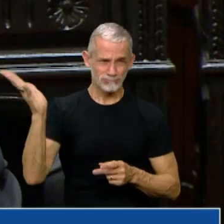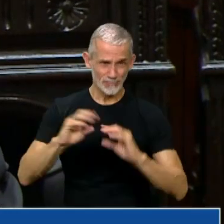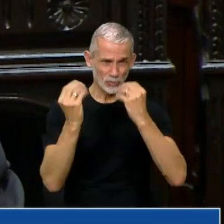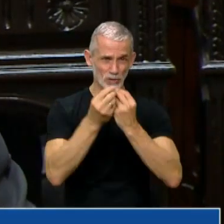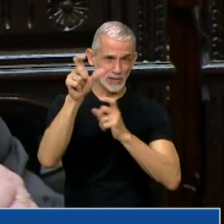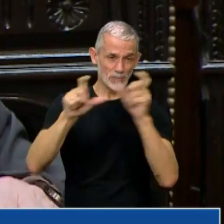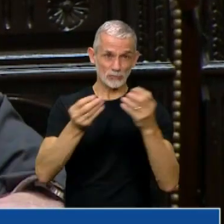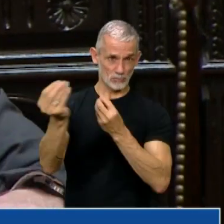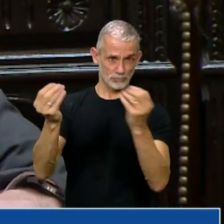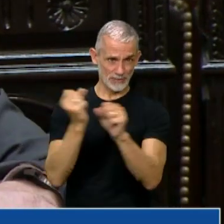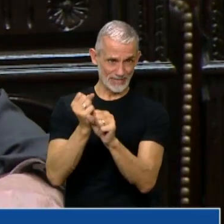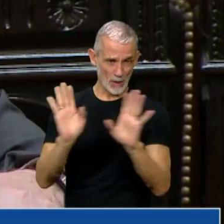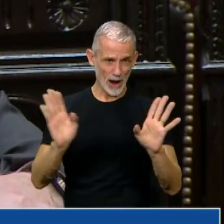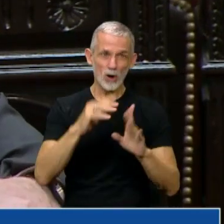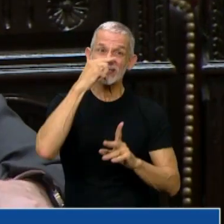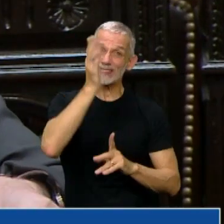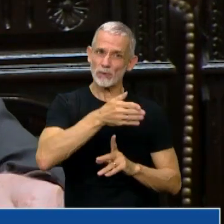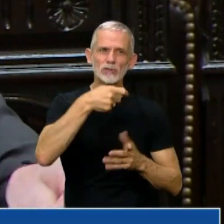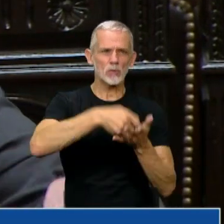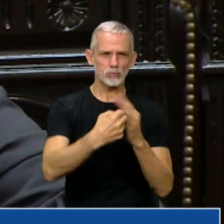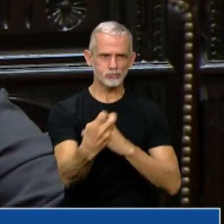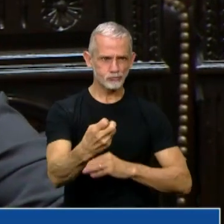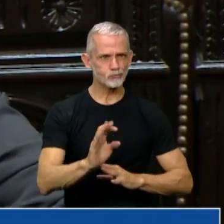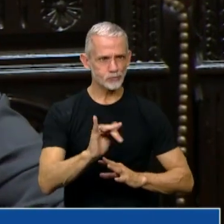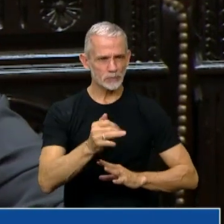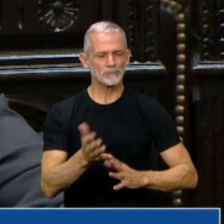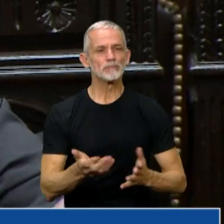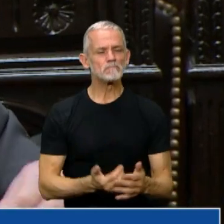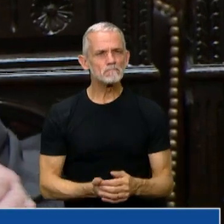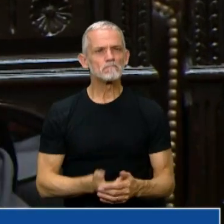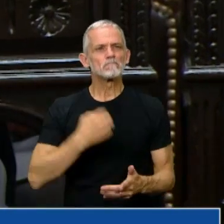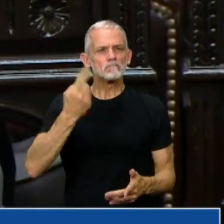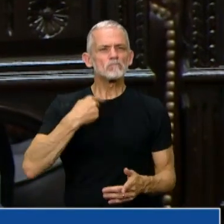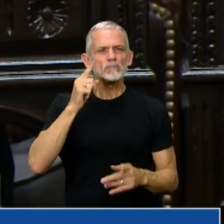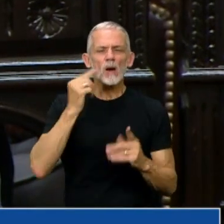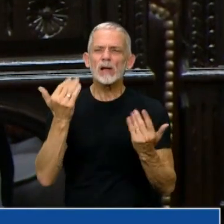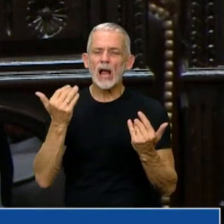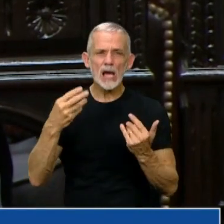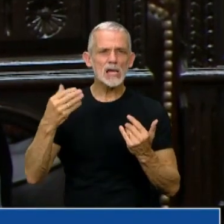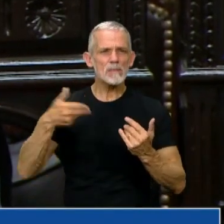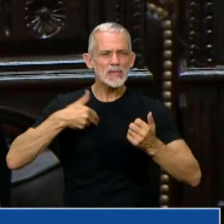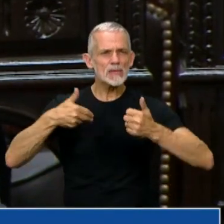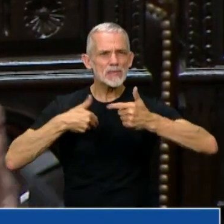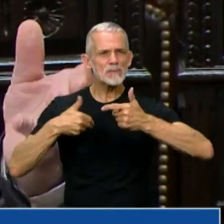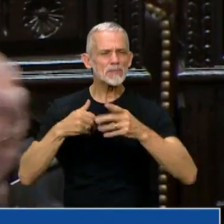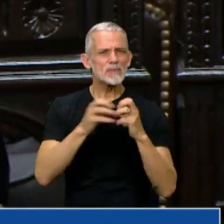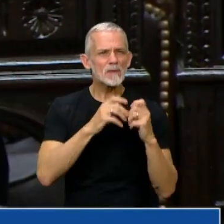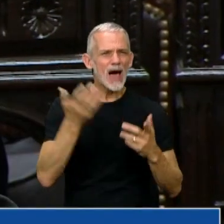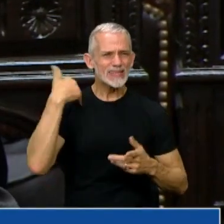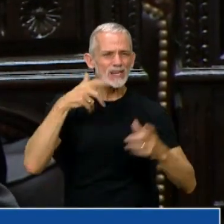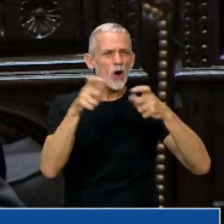total. Quiero decir también que hemos escuchado en el